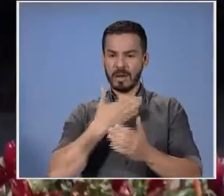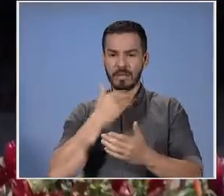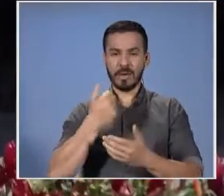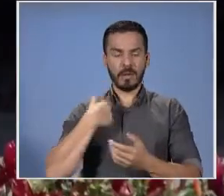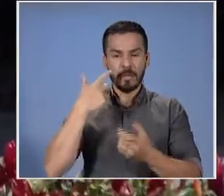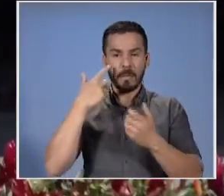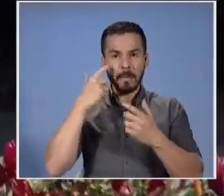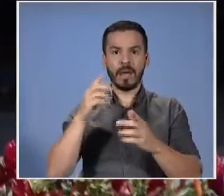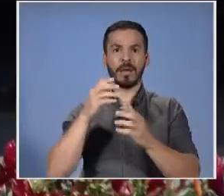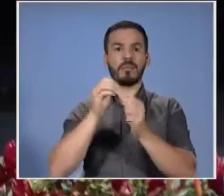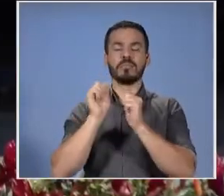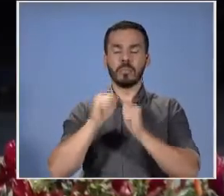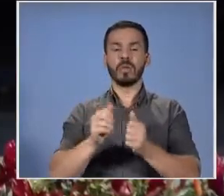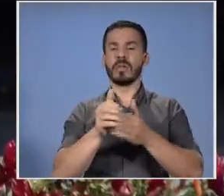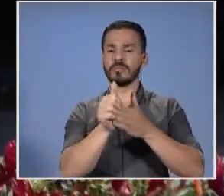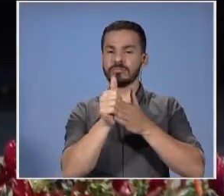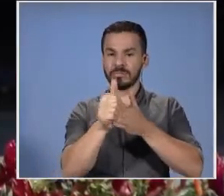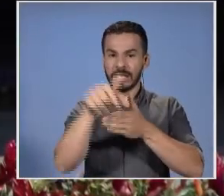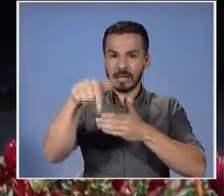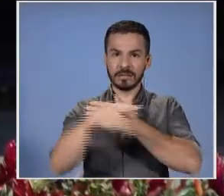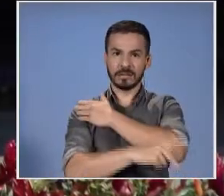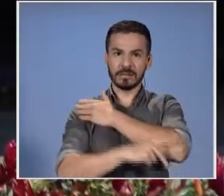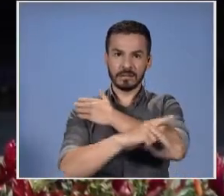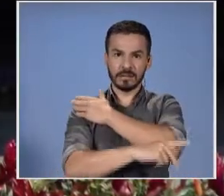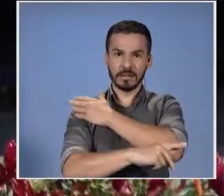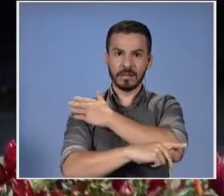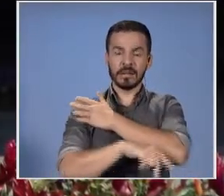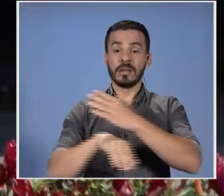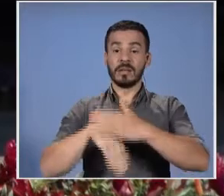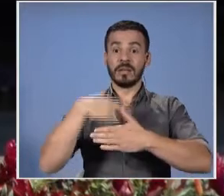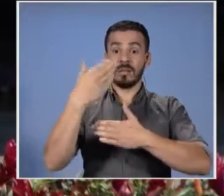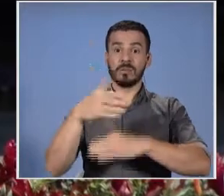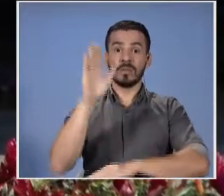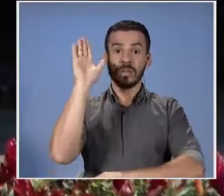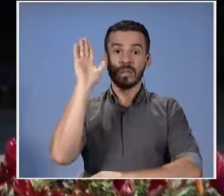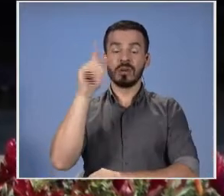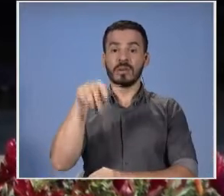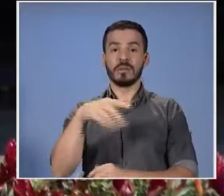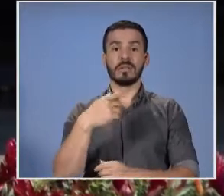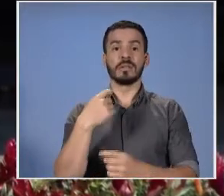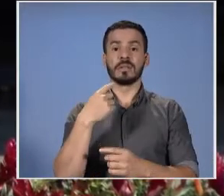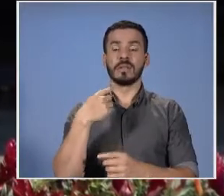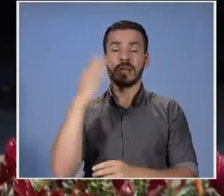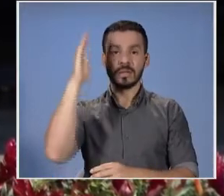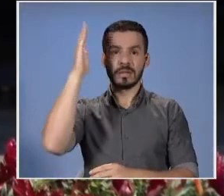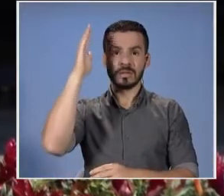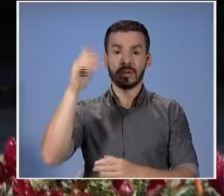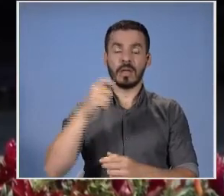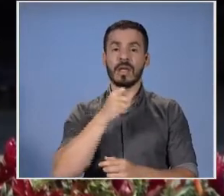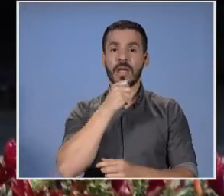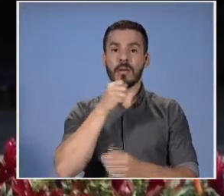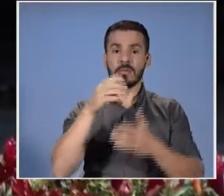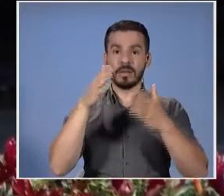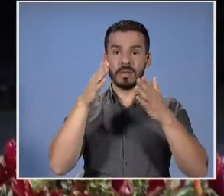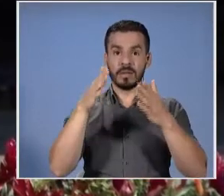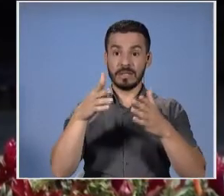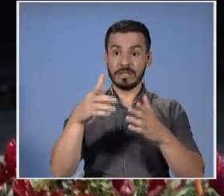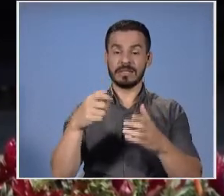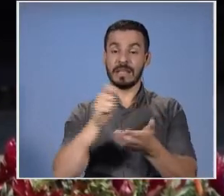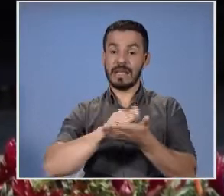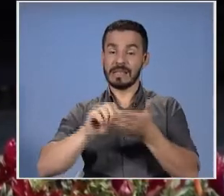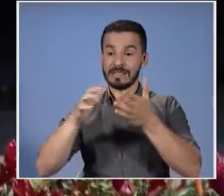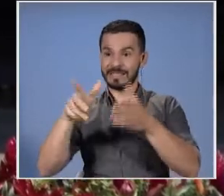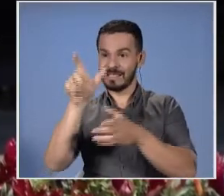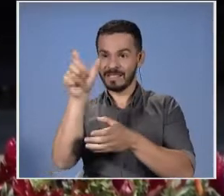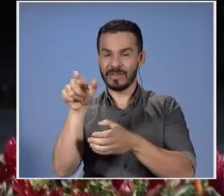las riendas del país. Después de esa juramentación, en su discurso, el periodista y escritor